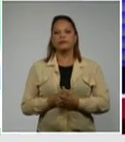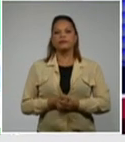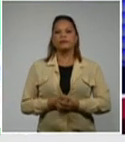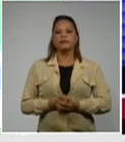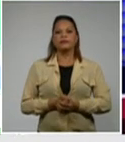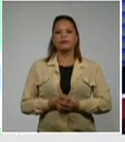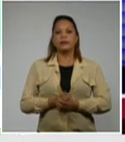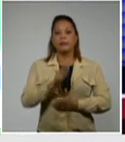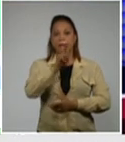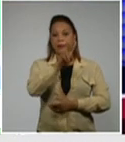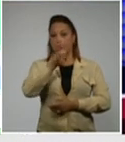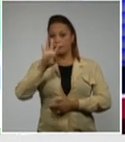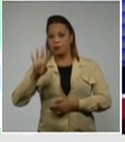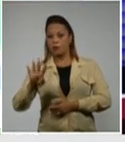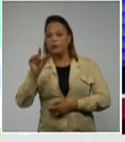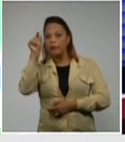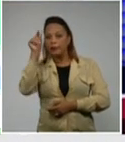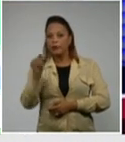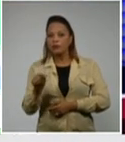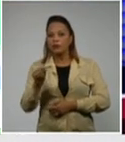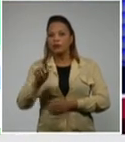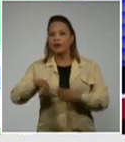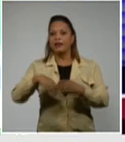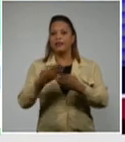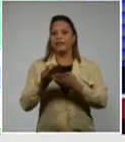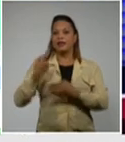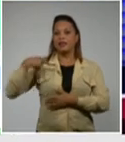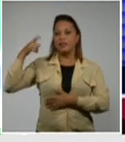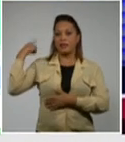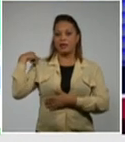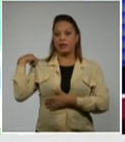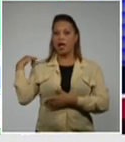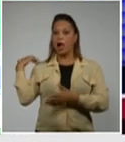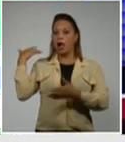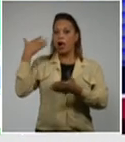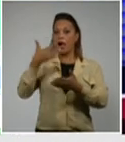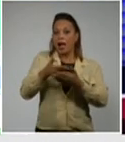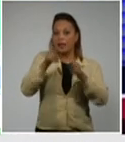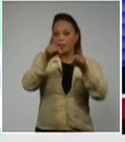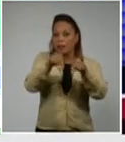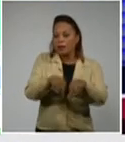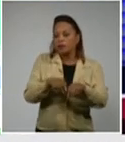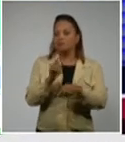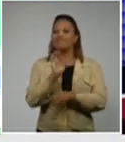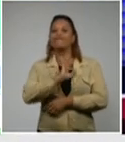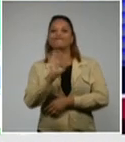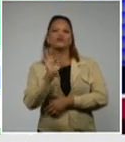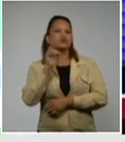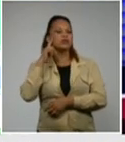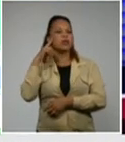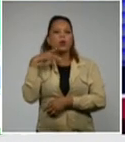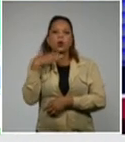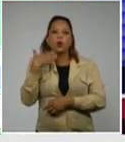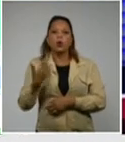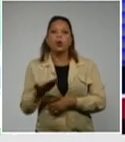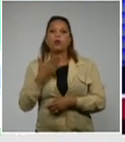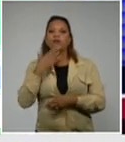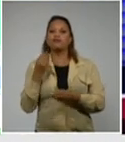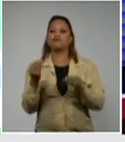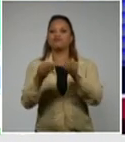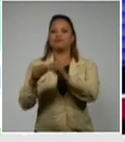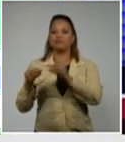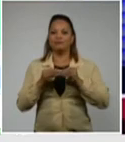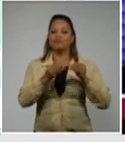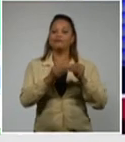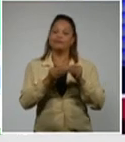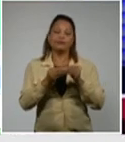ayer, hasta la mañana de hoy, todavía no se ha podido precisar la fuente de infección. Como siempre